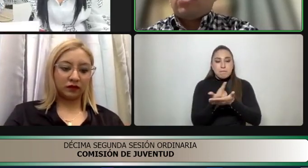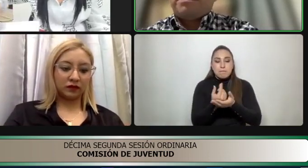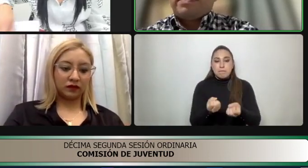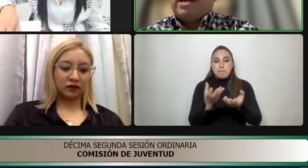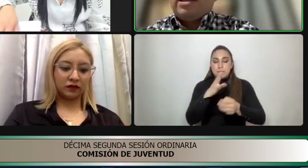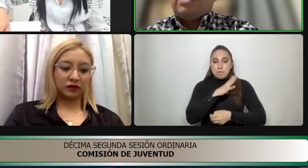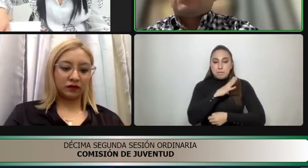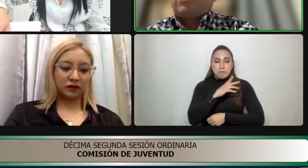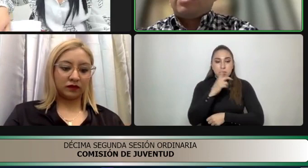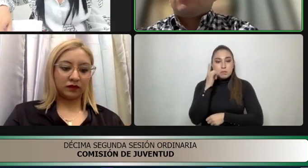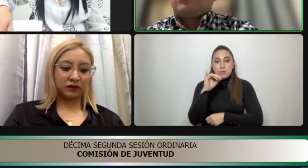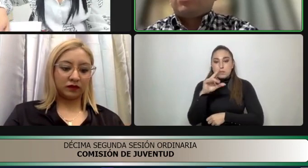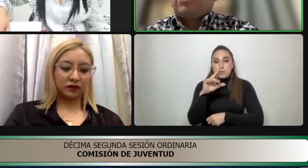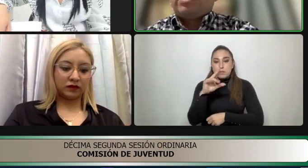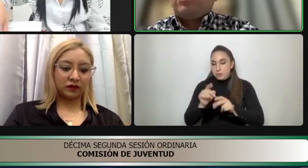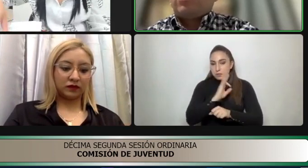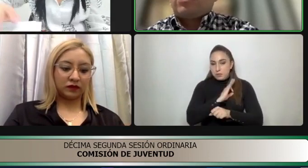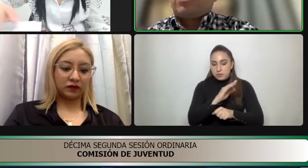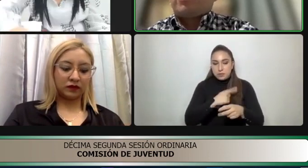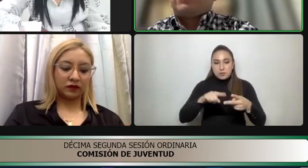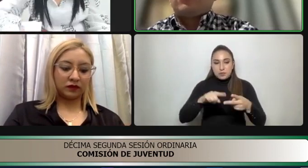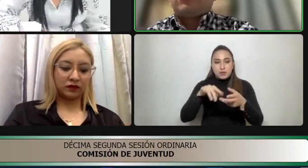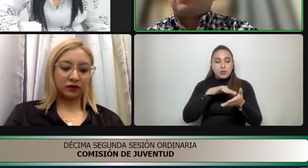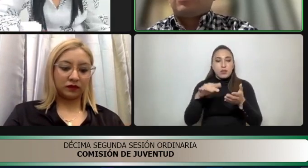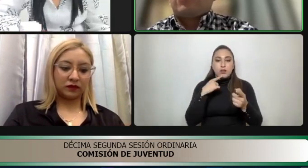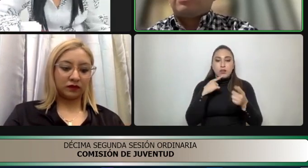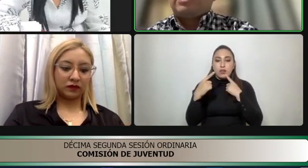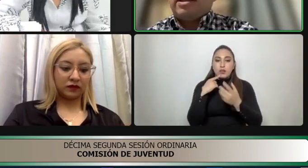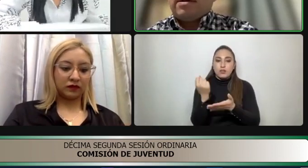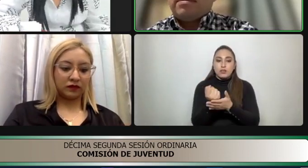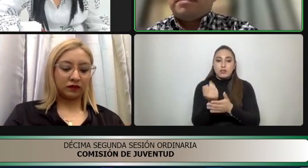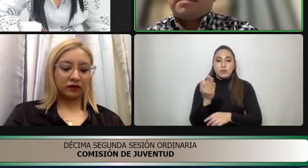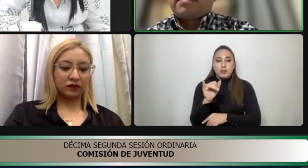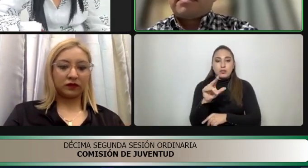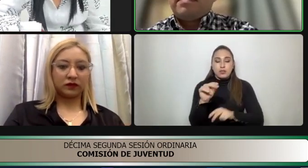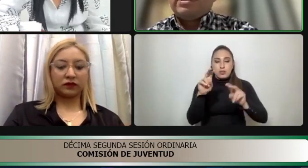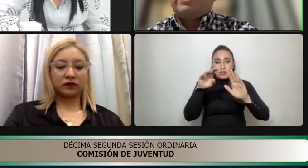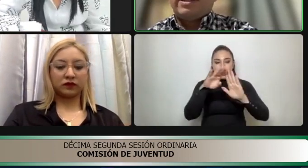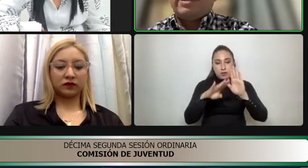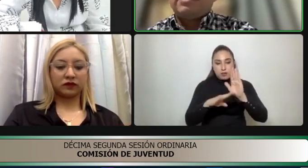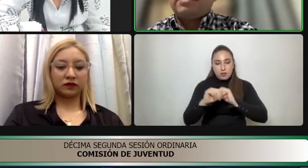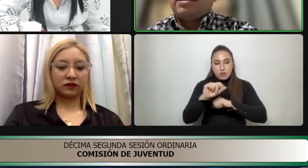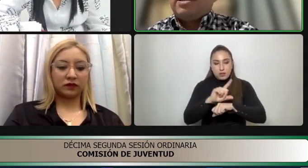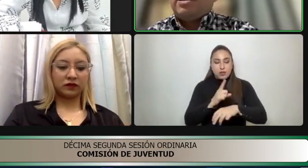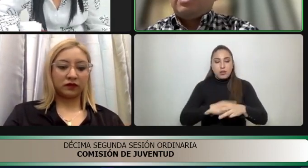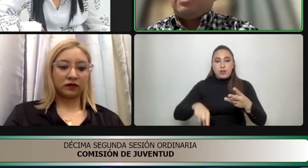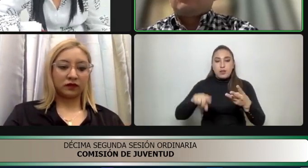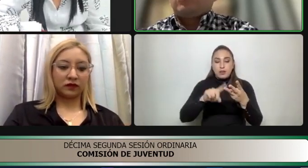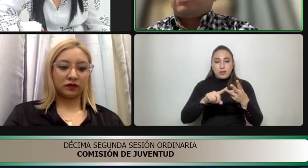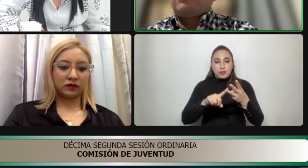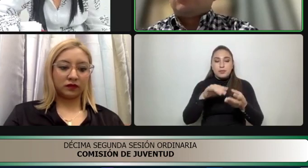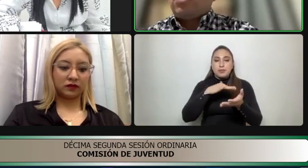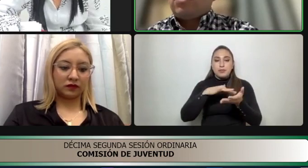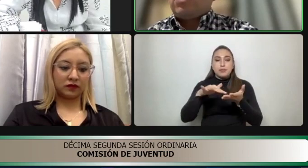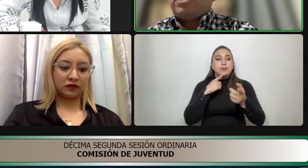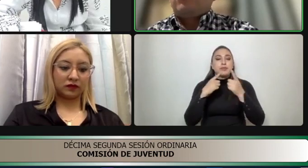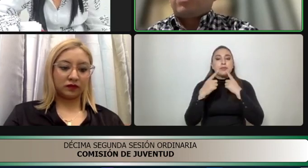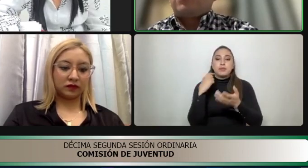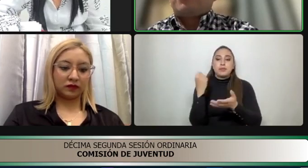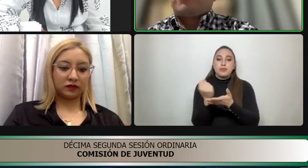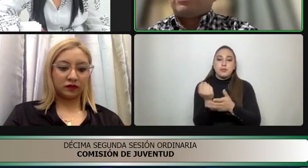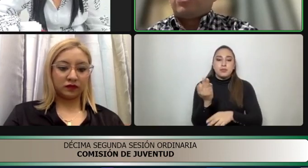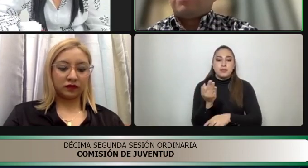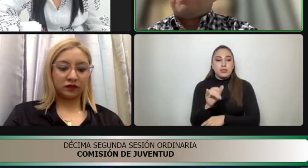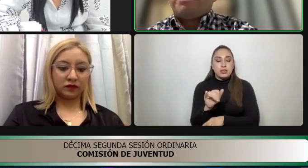2. Lectura, discusión y, en su caso, aprobación del orden del día. 3. Lectura, discusión y, en su